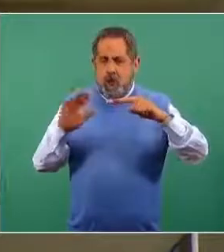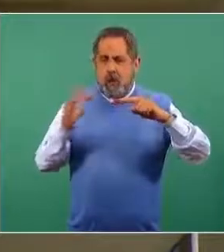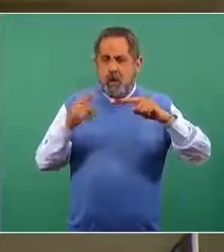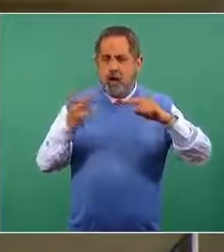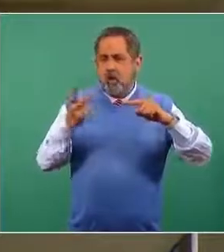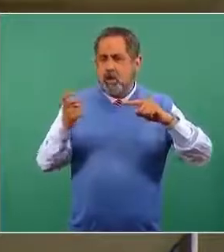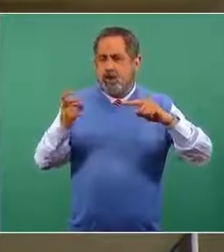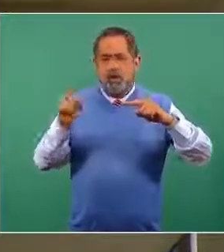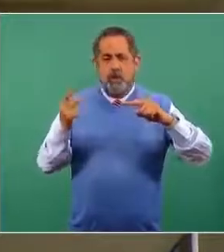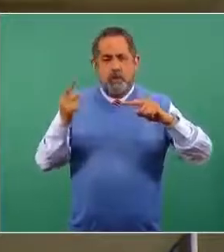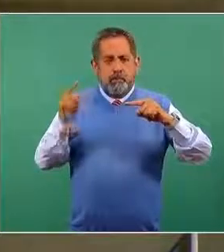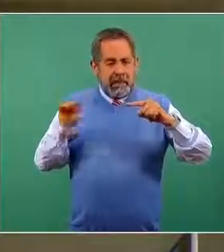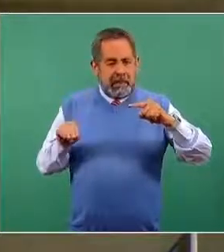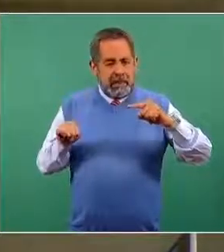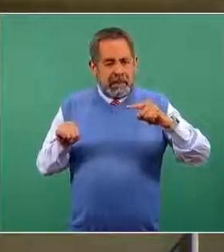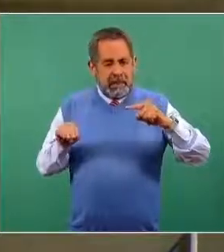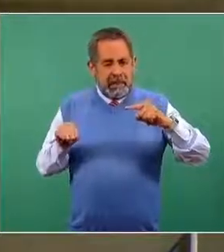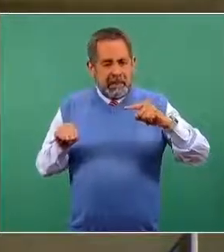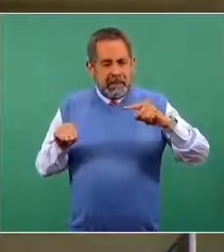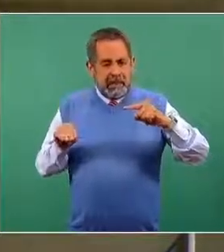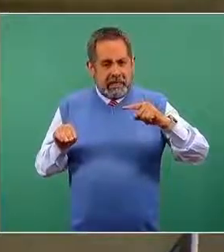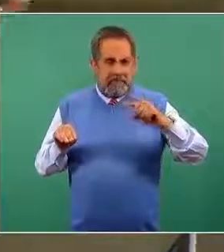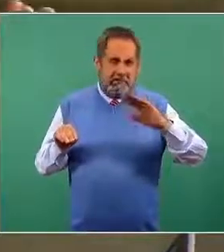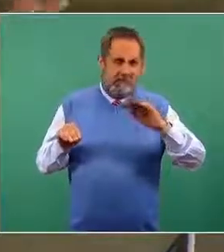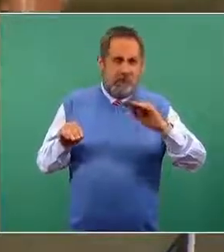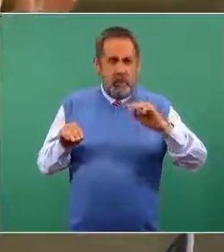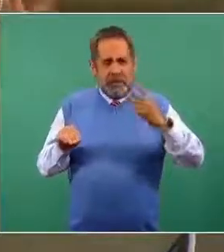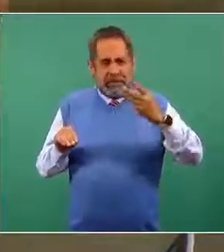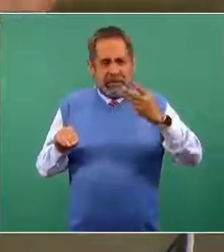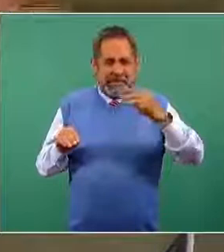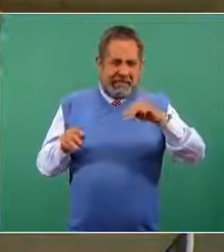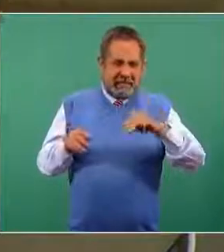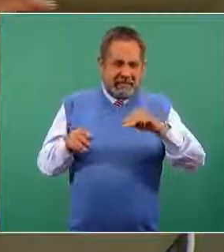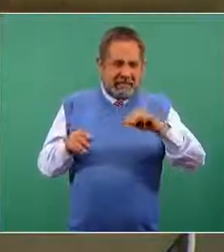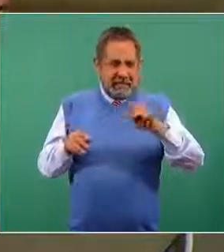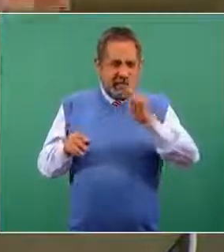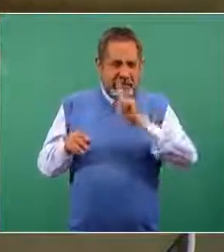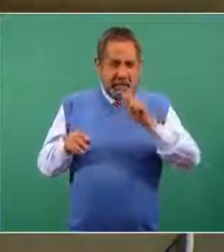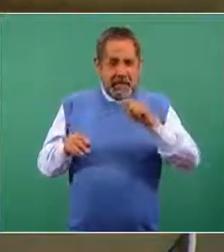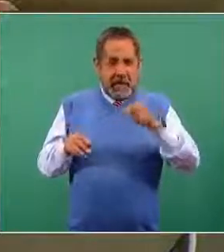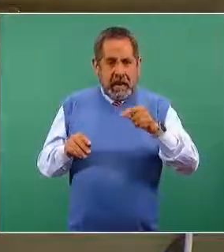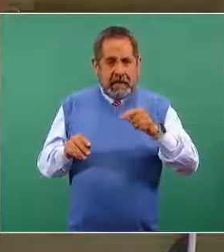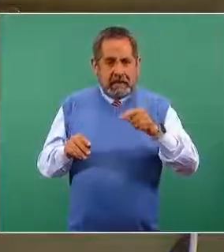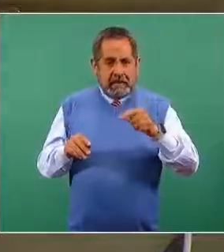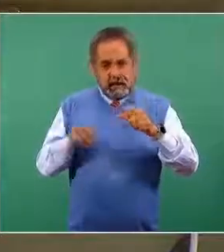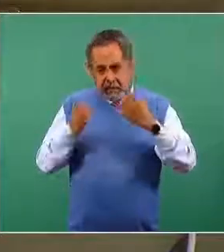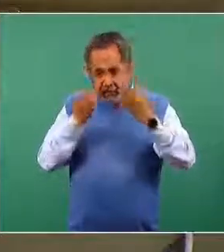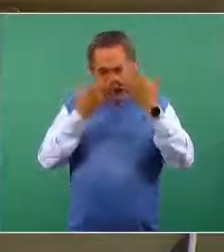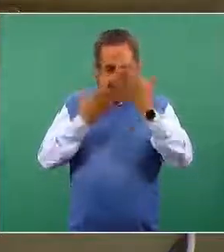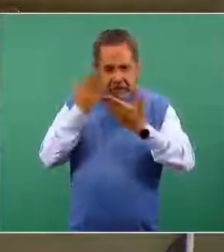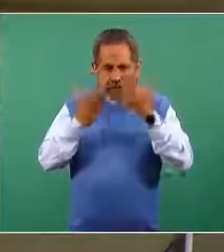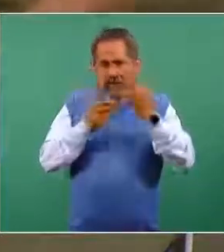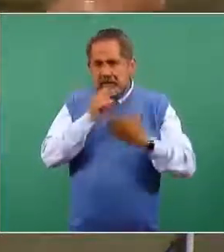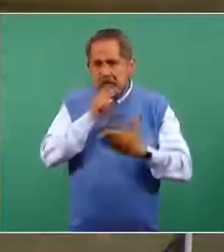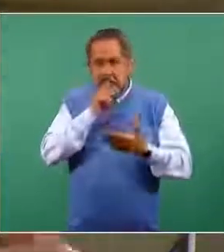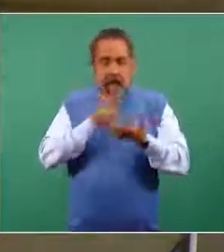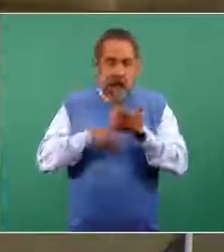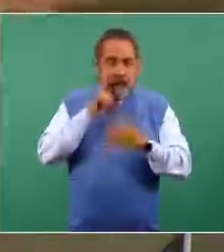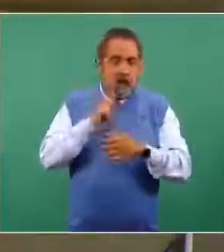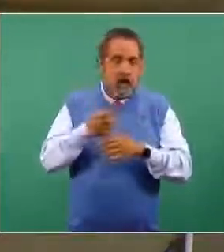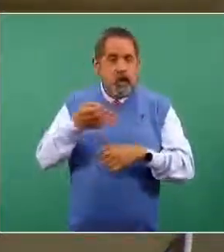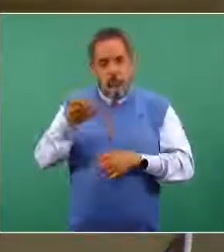los 201,000 que hoy presentan, esos 93,000 que quedan en el área son los que estarían analizando para ver si